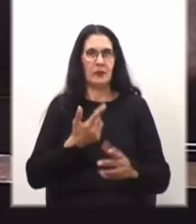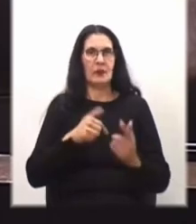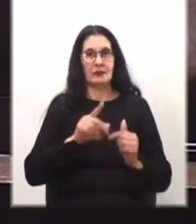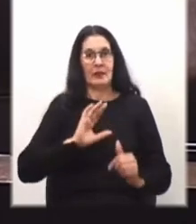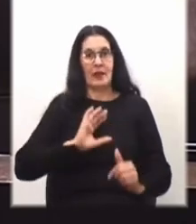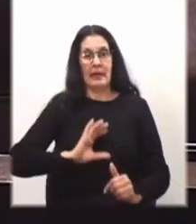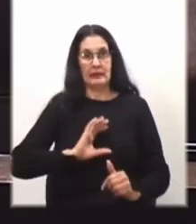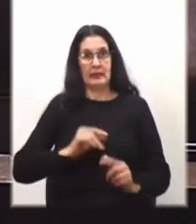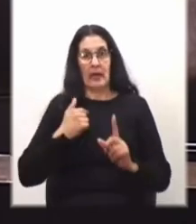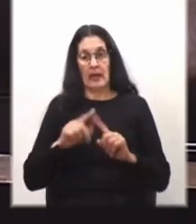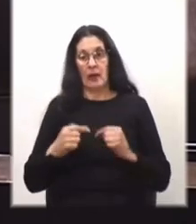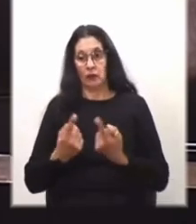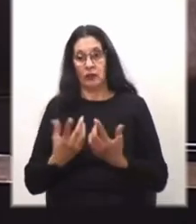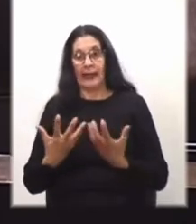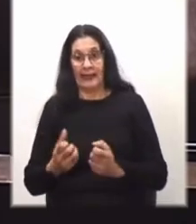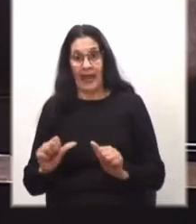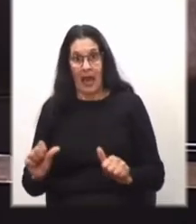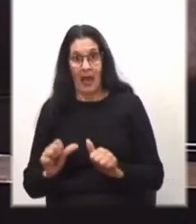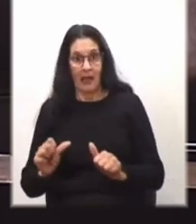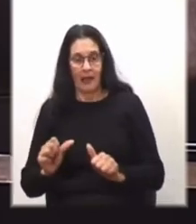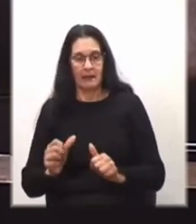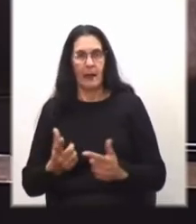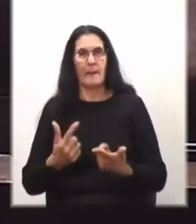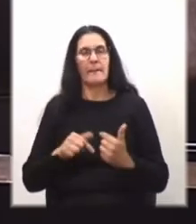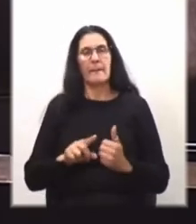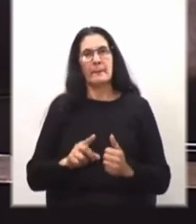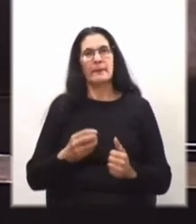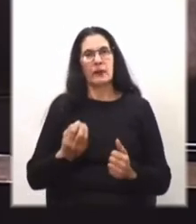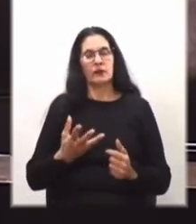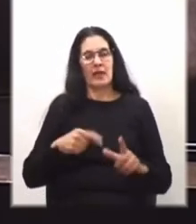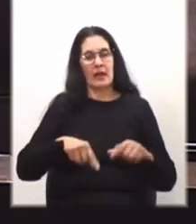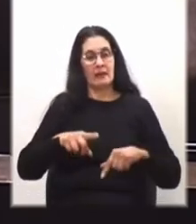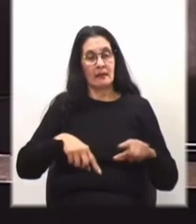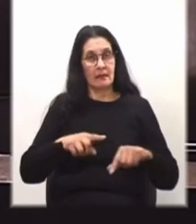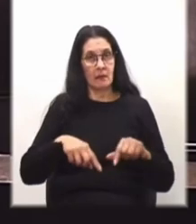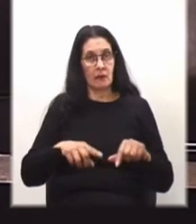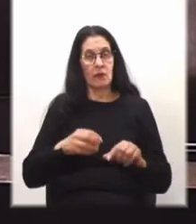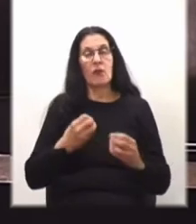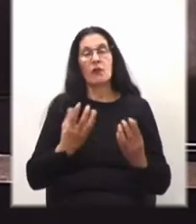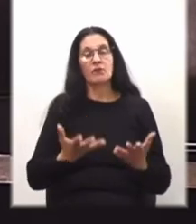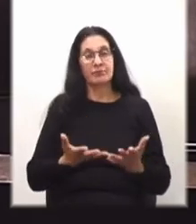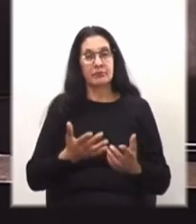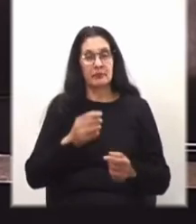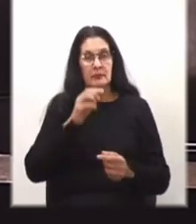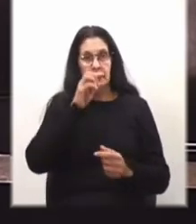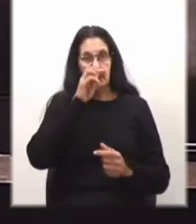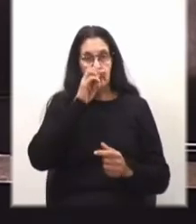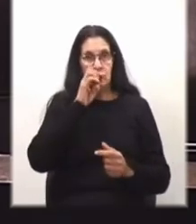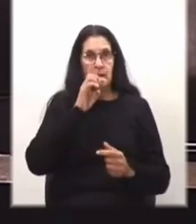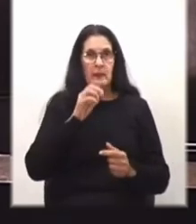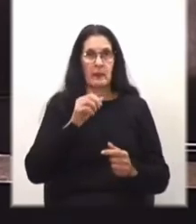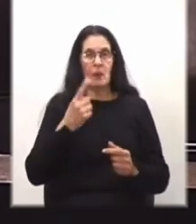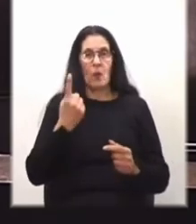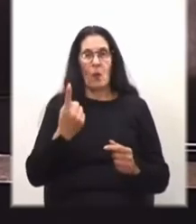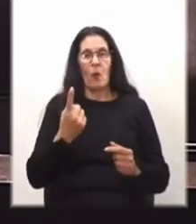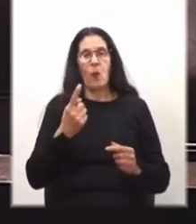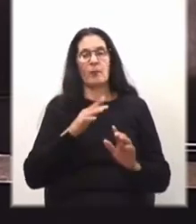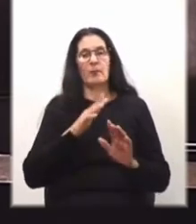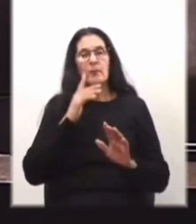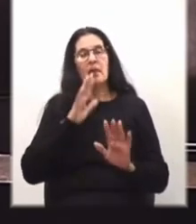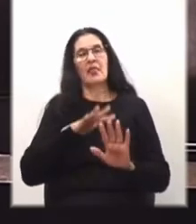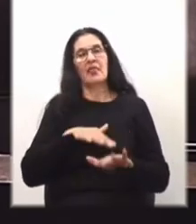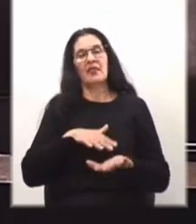nosotros la queríamos hacer. Entonces, lo que se gestionó fue un desfile